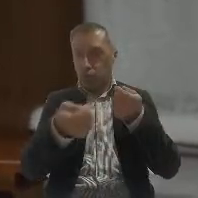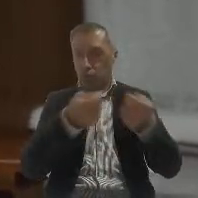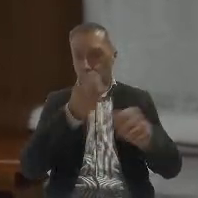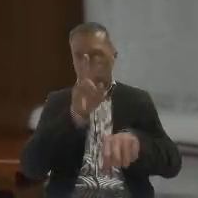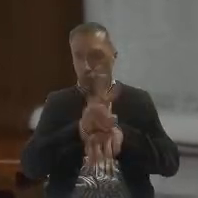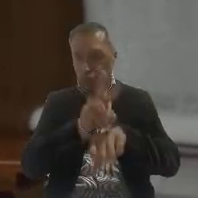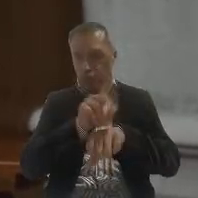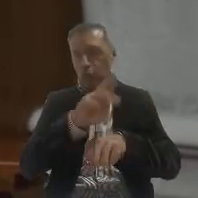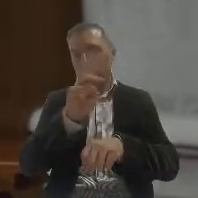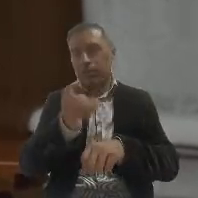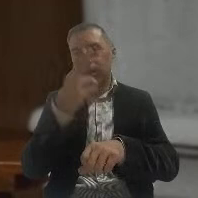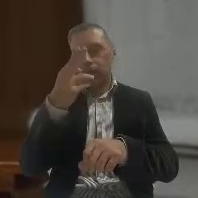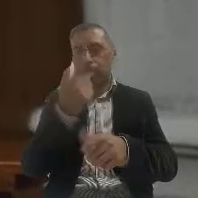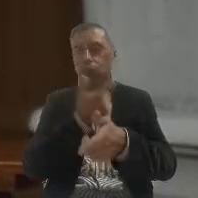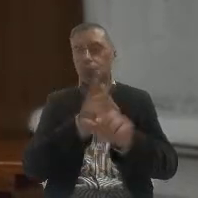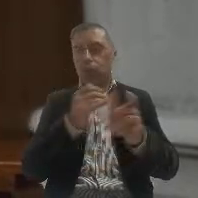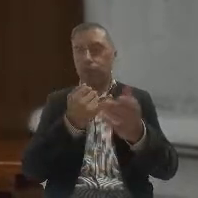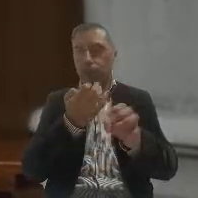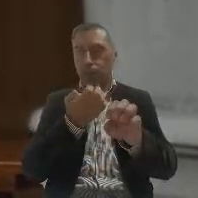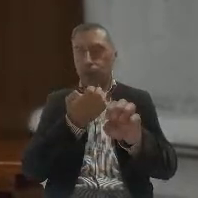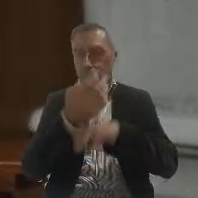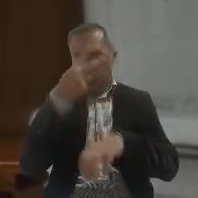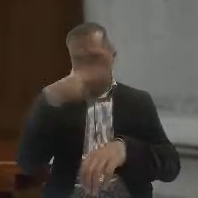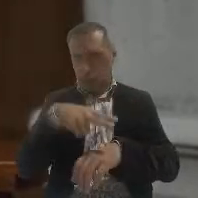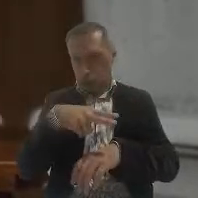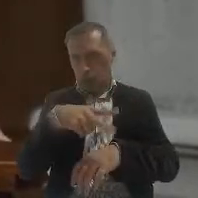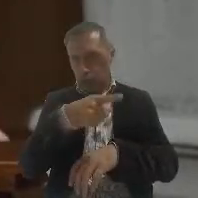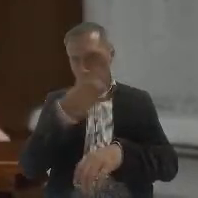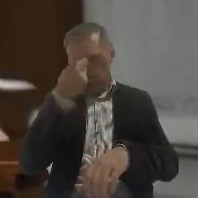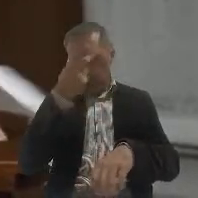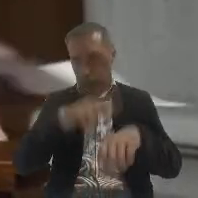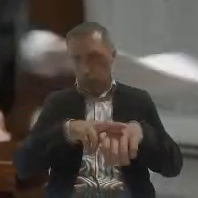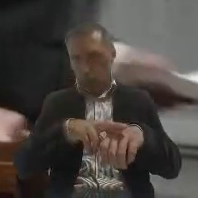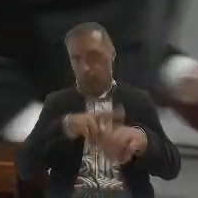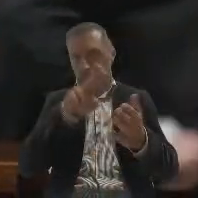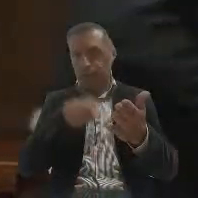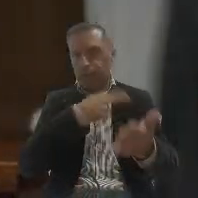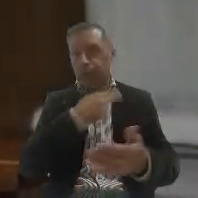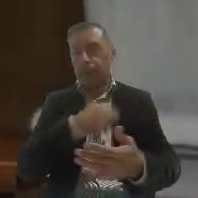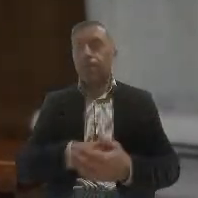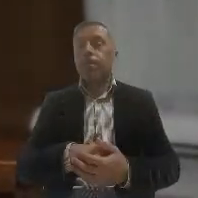Autónoma del Estado de México. Muchas gracias, diputado.